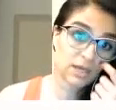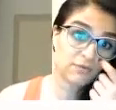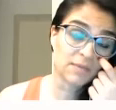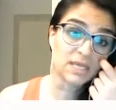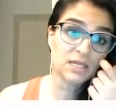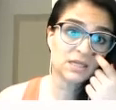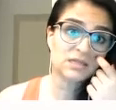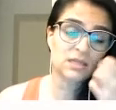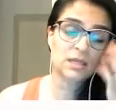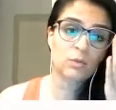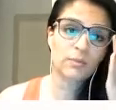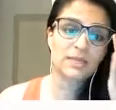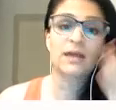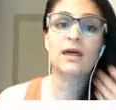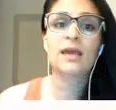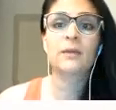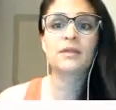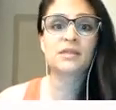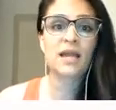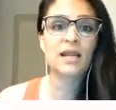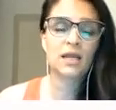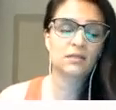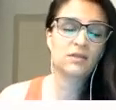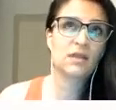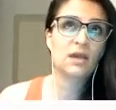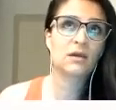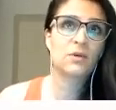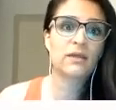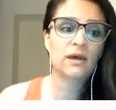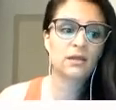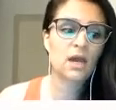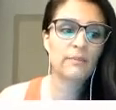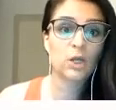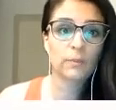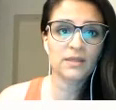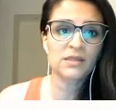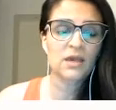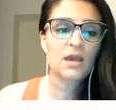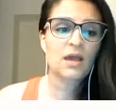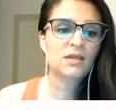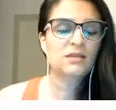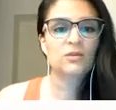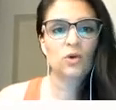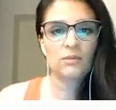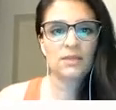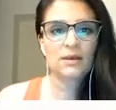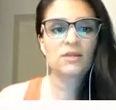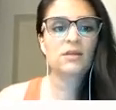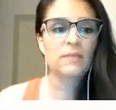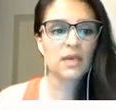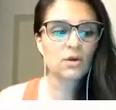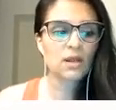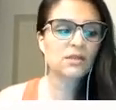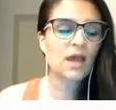enfoque feminista y se tiene como invitada especial a la activista y abogada Naama López. Así que están todos invitados